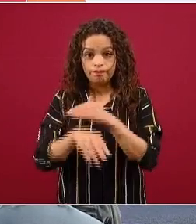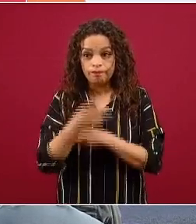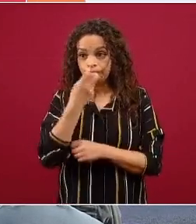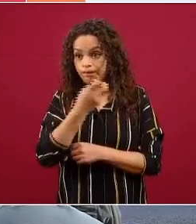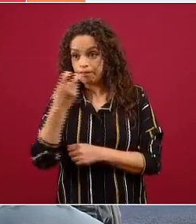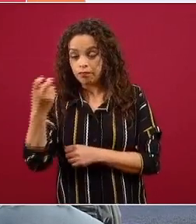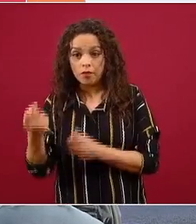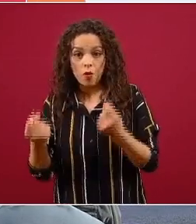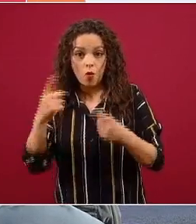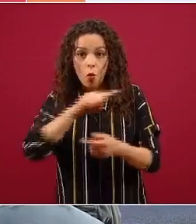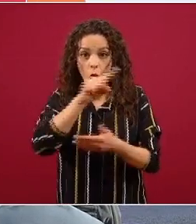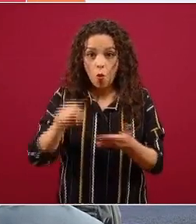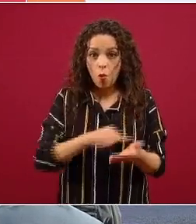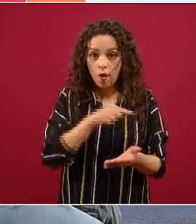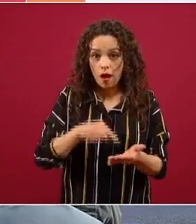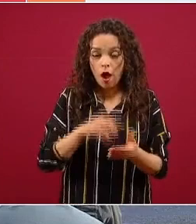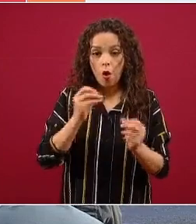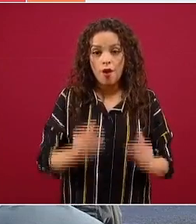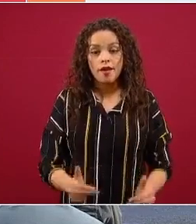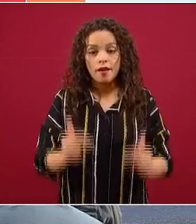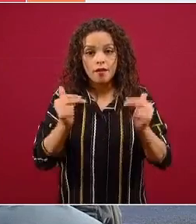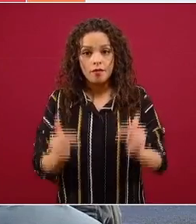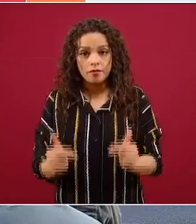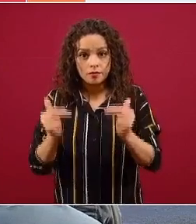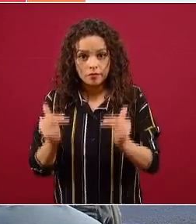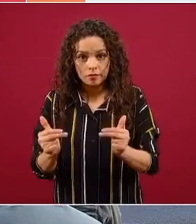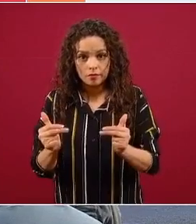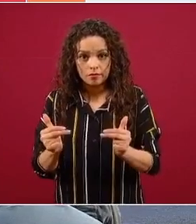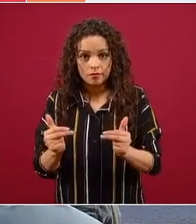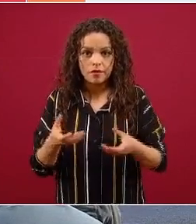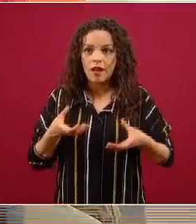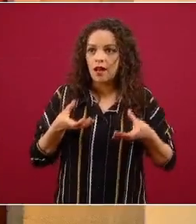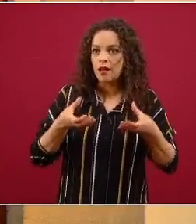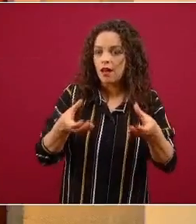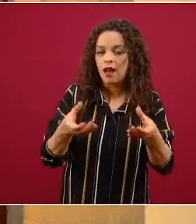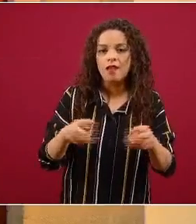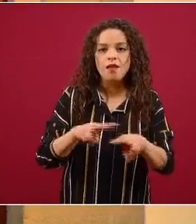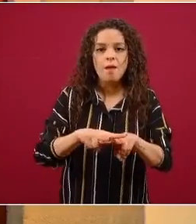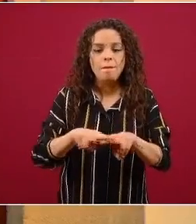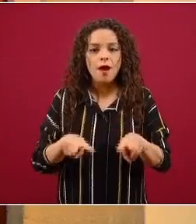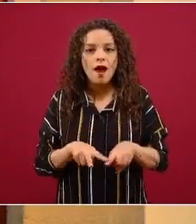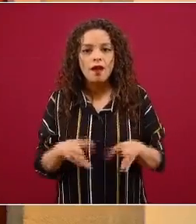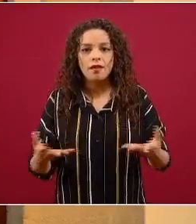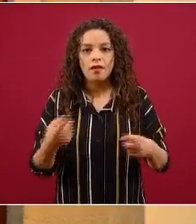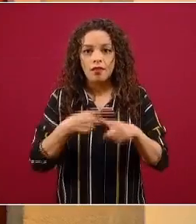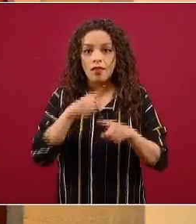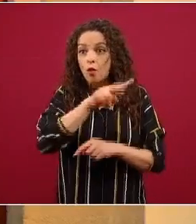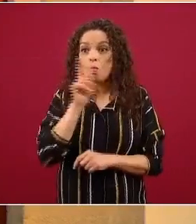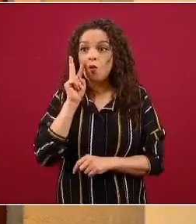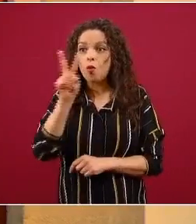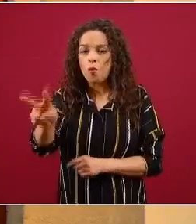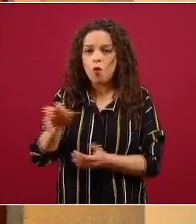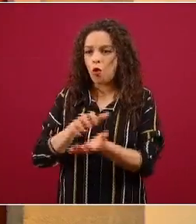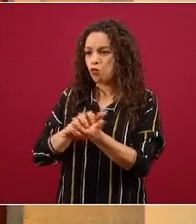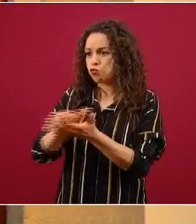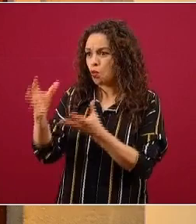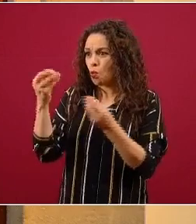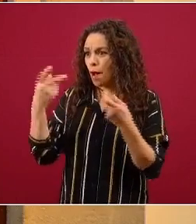de estos negocios, espacios públicos, etcétera, si ven que está en demasía, pues